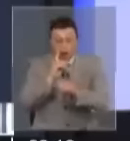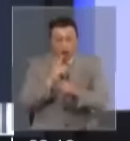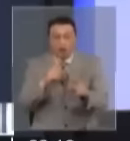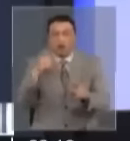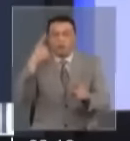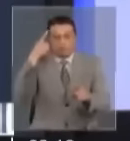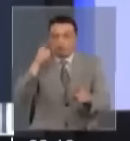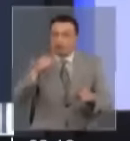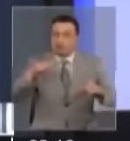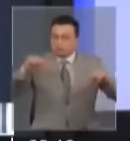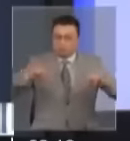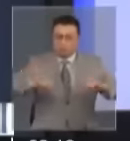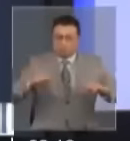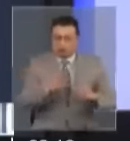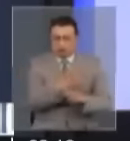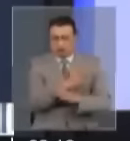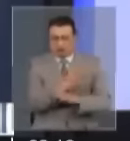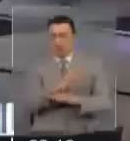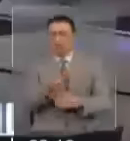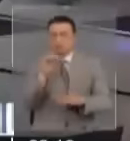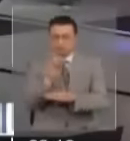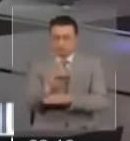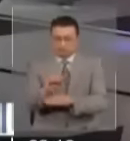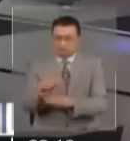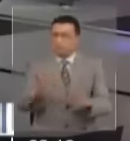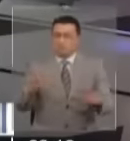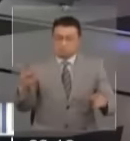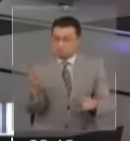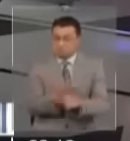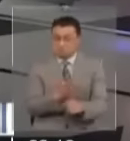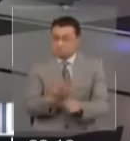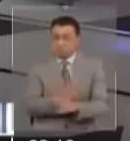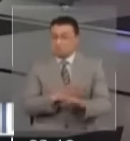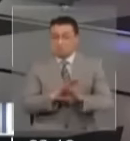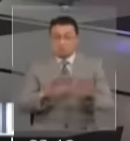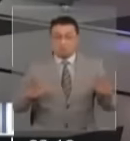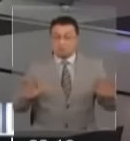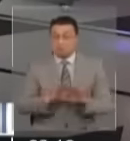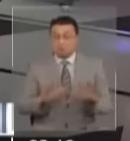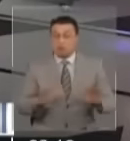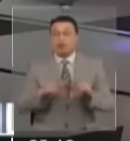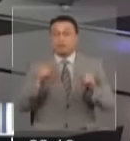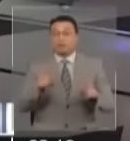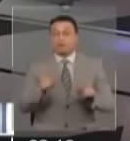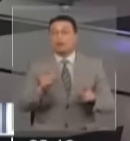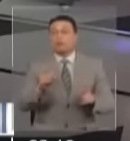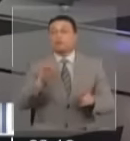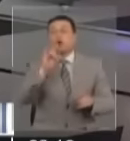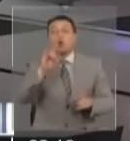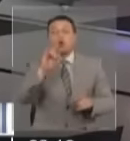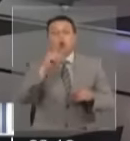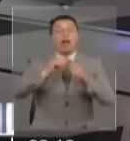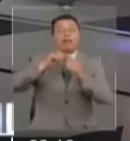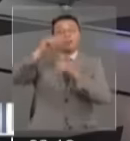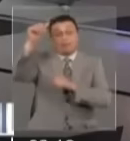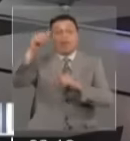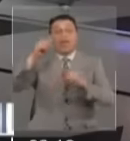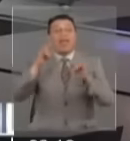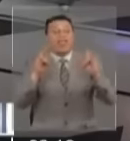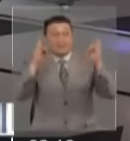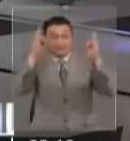pésimas condiciones, súper mal. No, es que la urbanización es una sola, la altura y los edificios, pero si